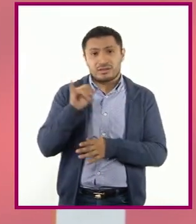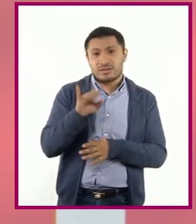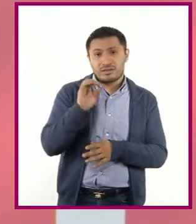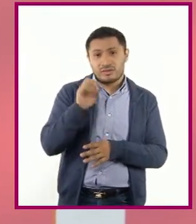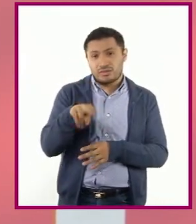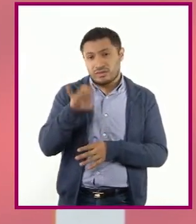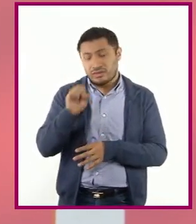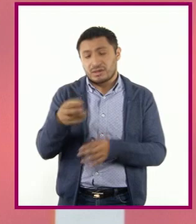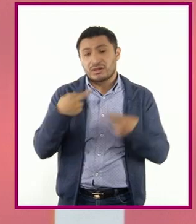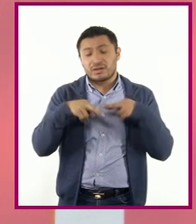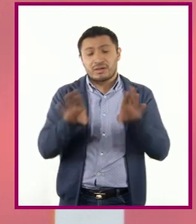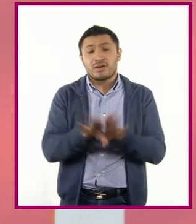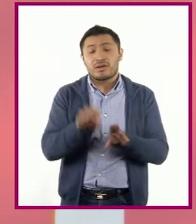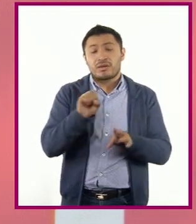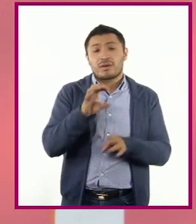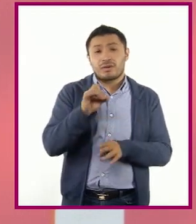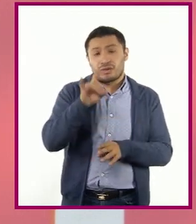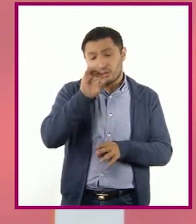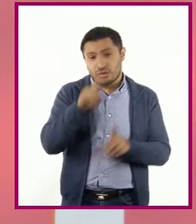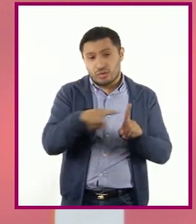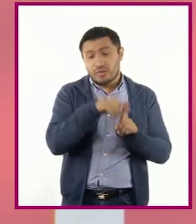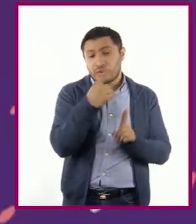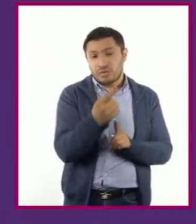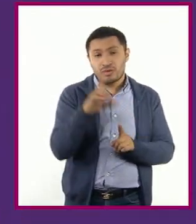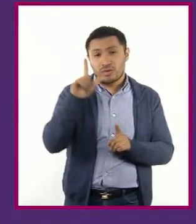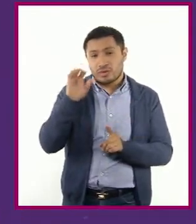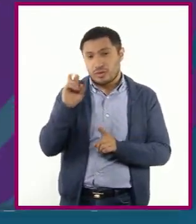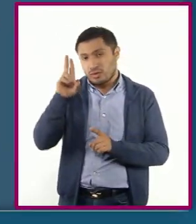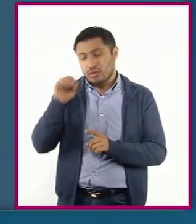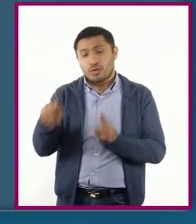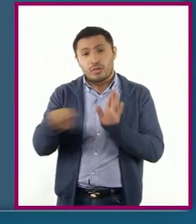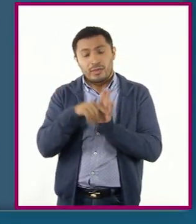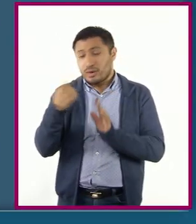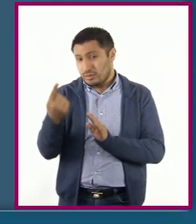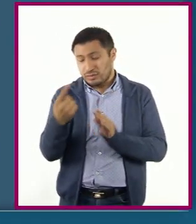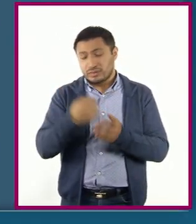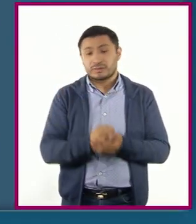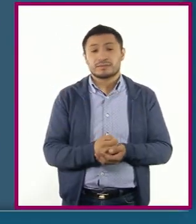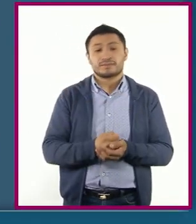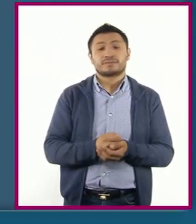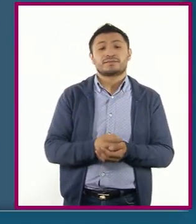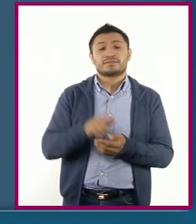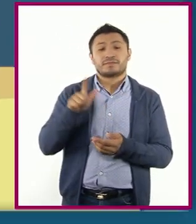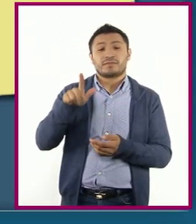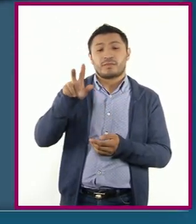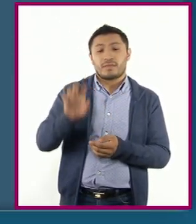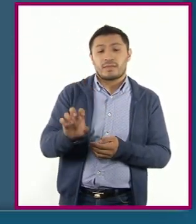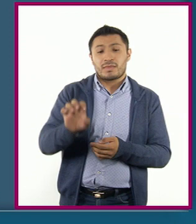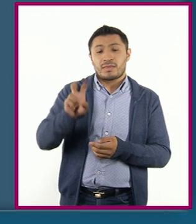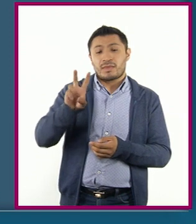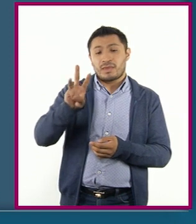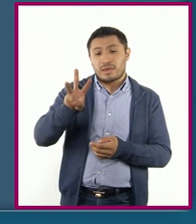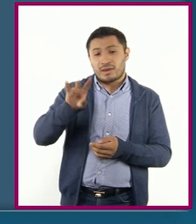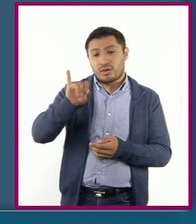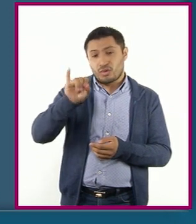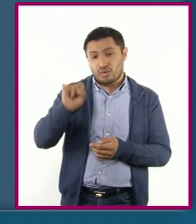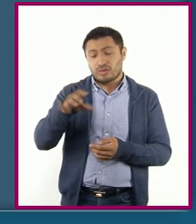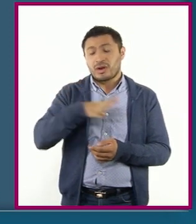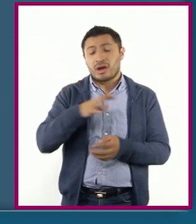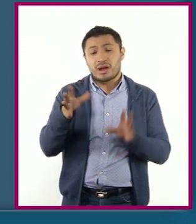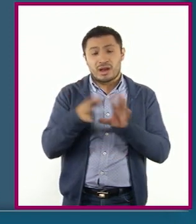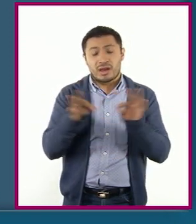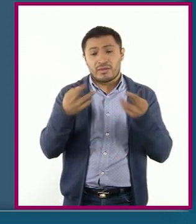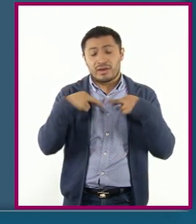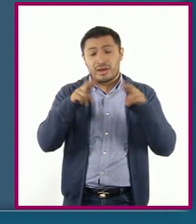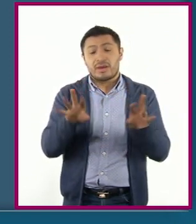se representan como sodio más 1 y cloro menos 1. Gilbert Lewis trató de explicar cómo representar la forma